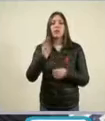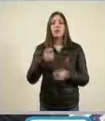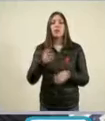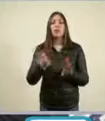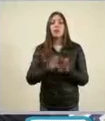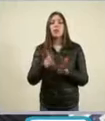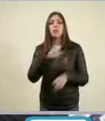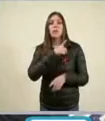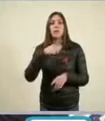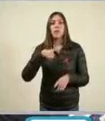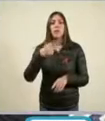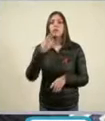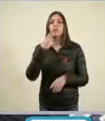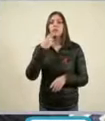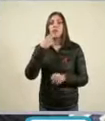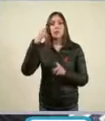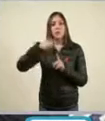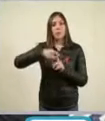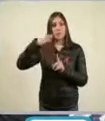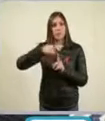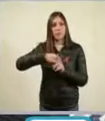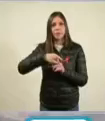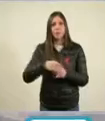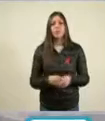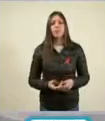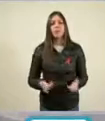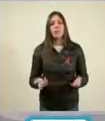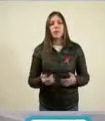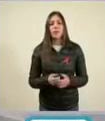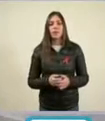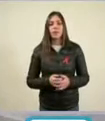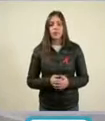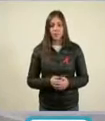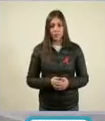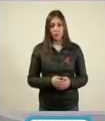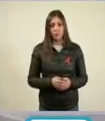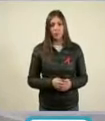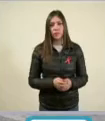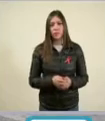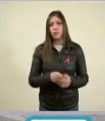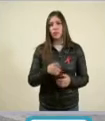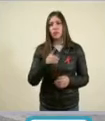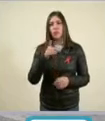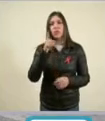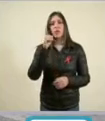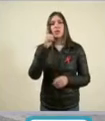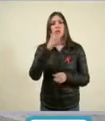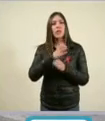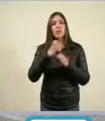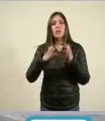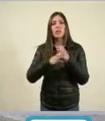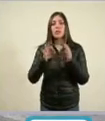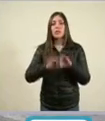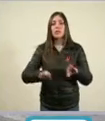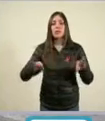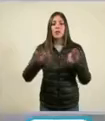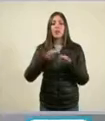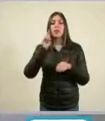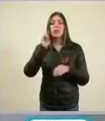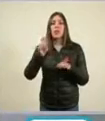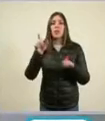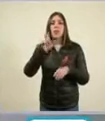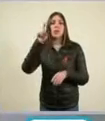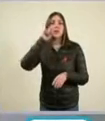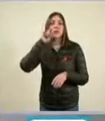el uso de preservativo. El medio ideal de contagio, el principal de contagio es la